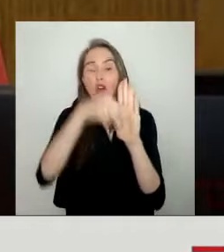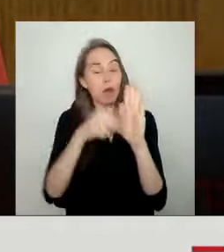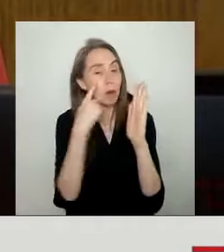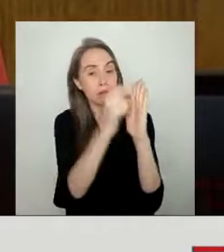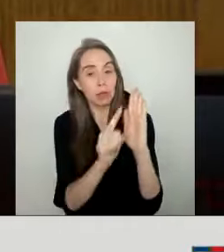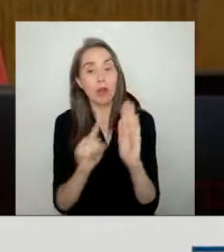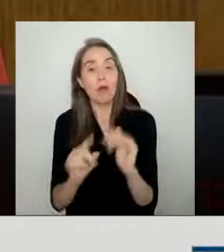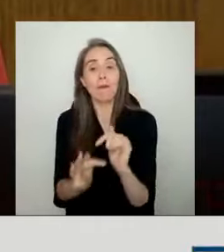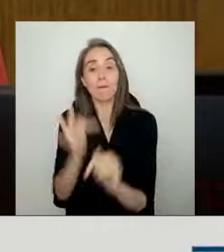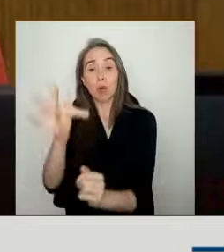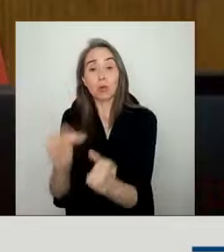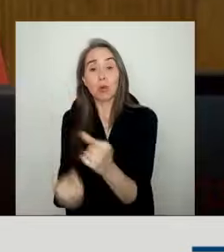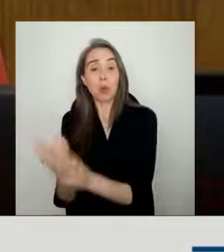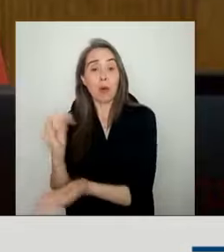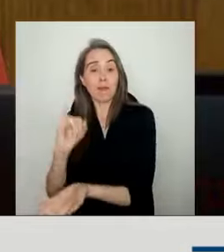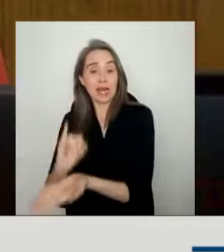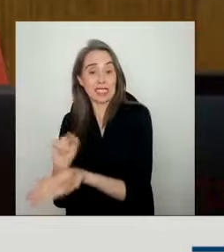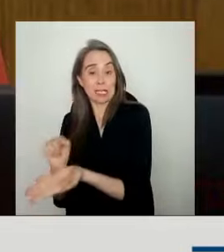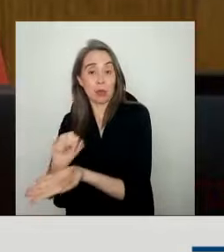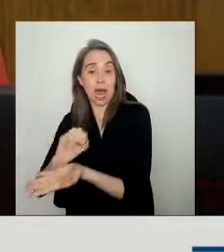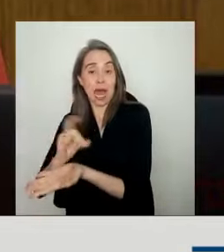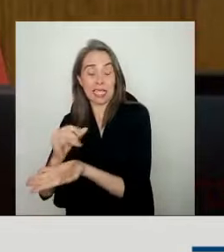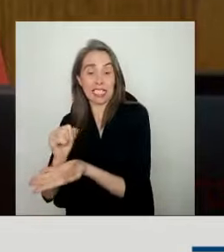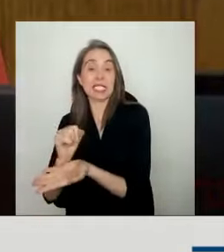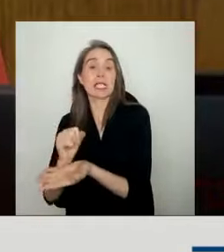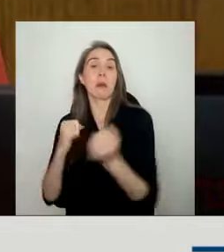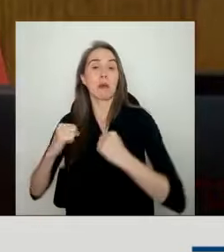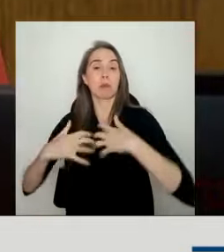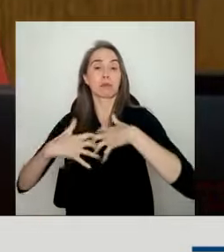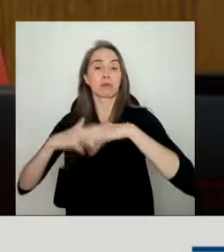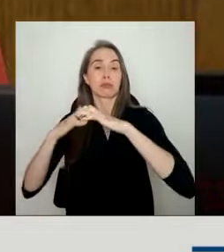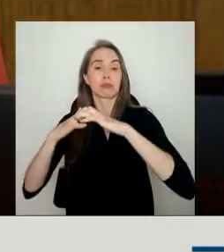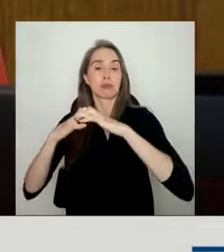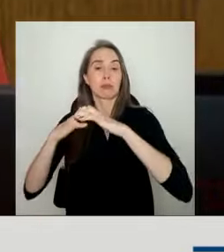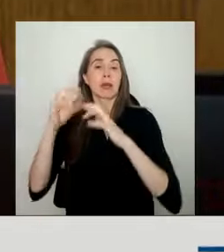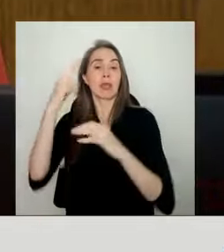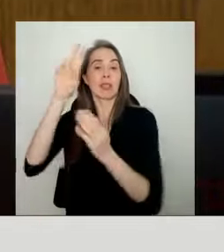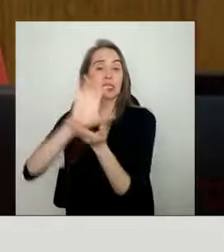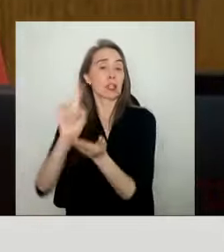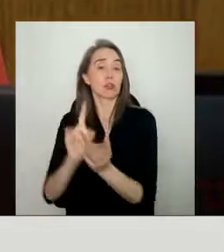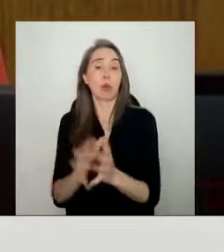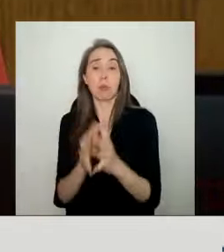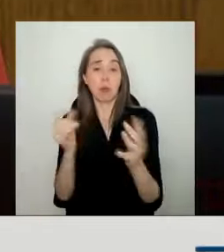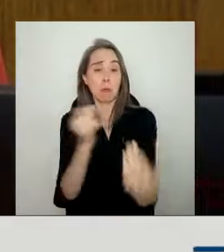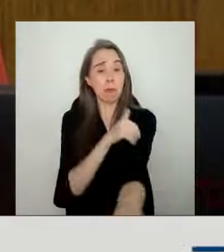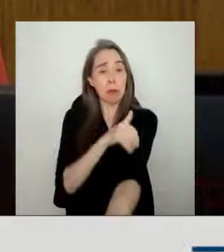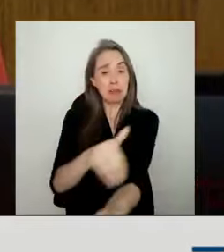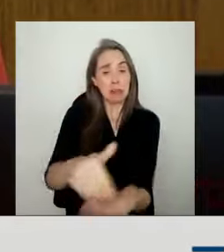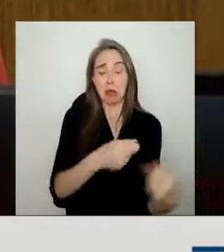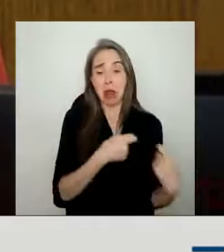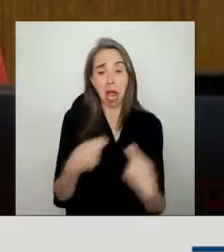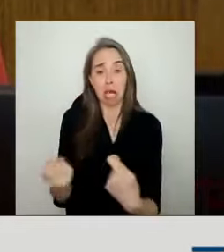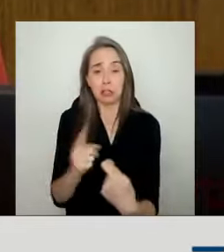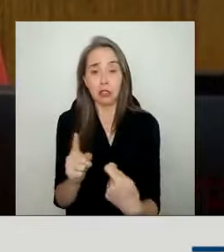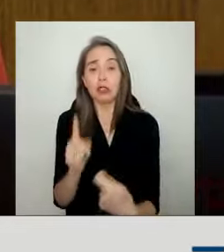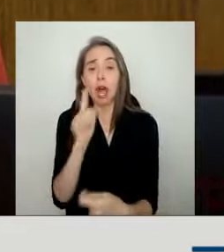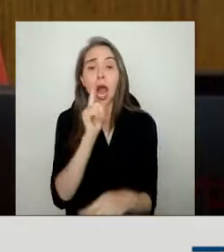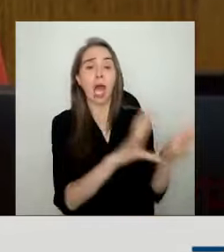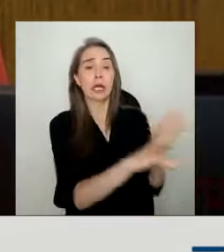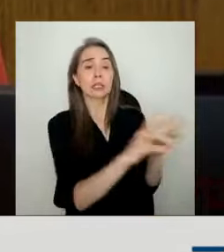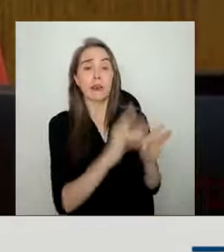estado cuente con una institucionalidad más robusta no implica eh un gasto excesivo eh se recurre a personal que actualmente ya